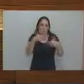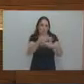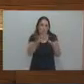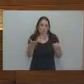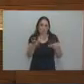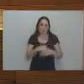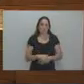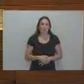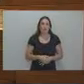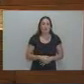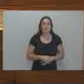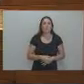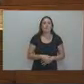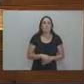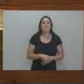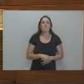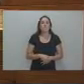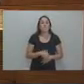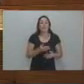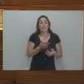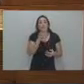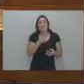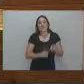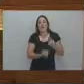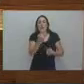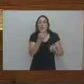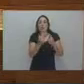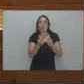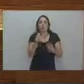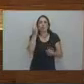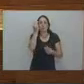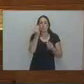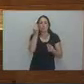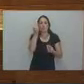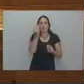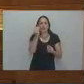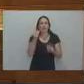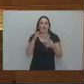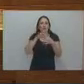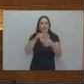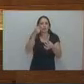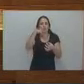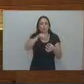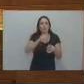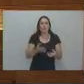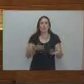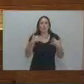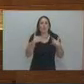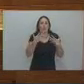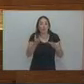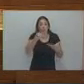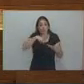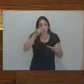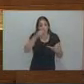Nos decían que algunos pensaban en clave de generales. En lo que nos corresponde, nosotros pensamos en general y en